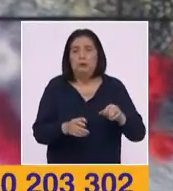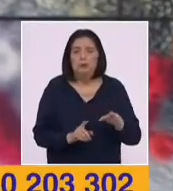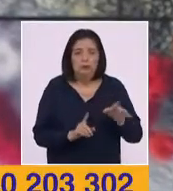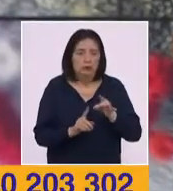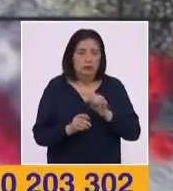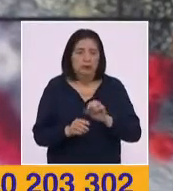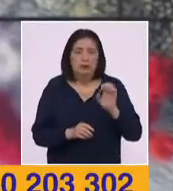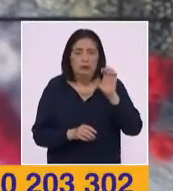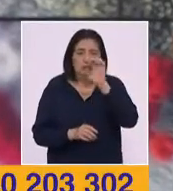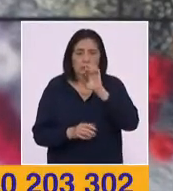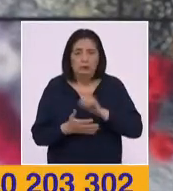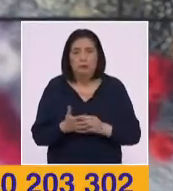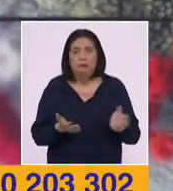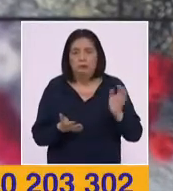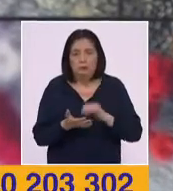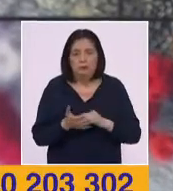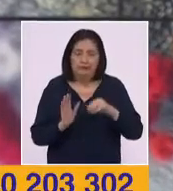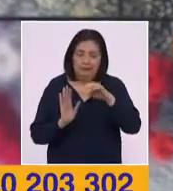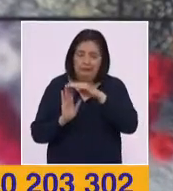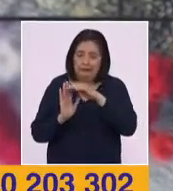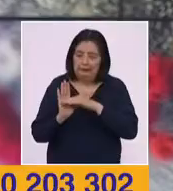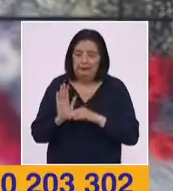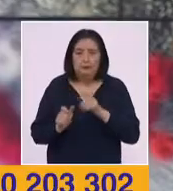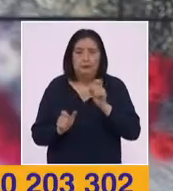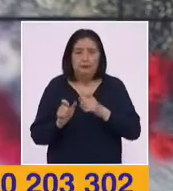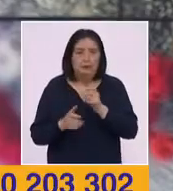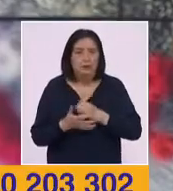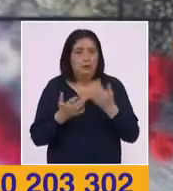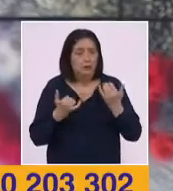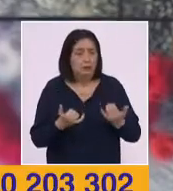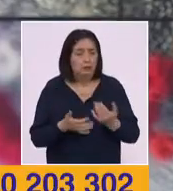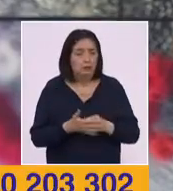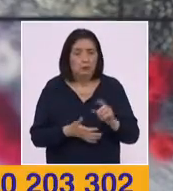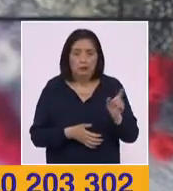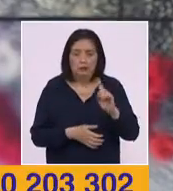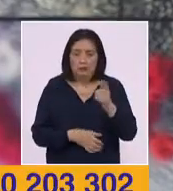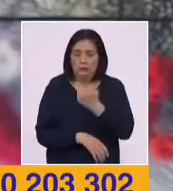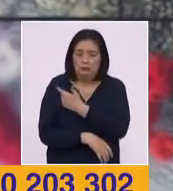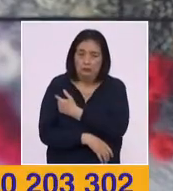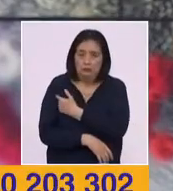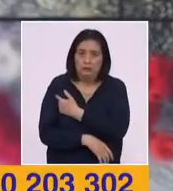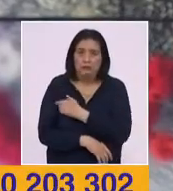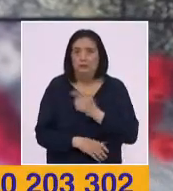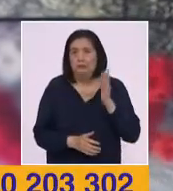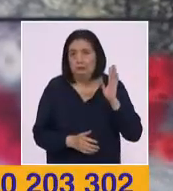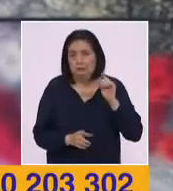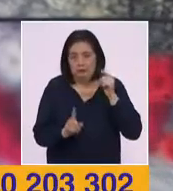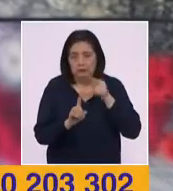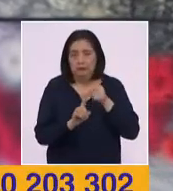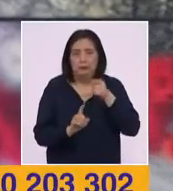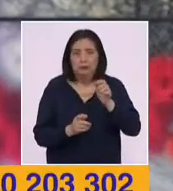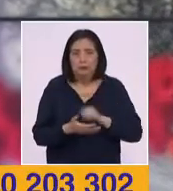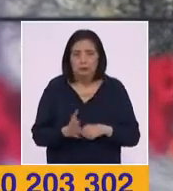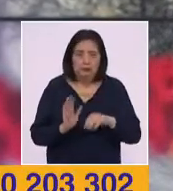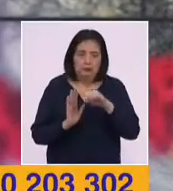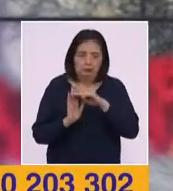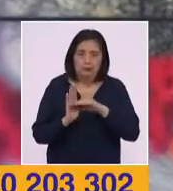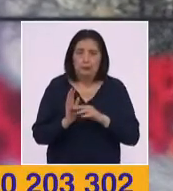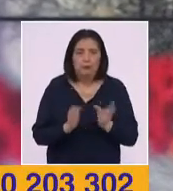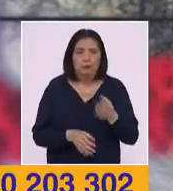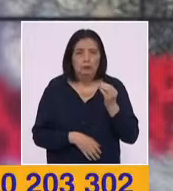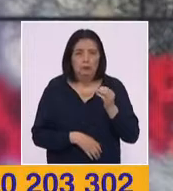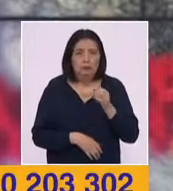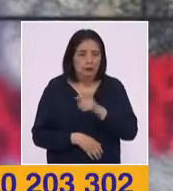varios países han retomado las restricciones para sus habitantes. Esta vez, los no vacunados son el principal objetivo de estas medidas, porque